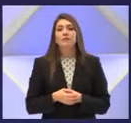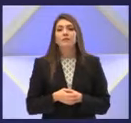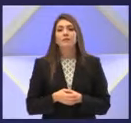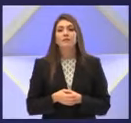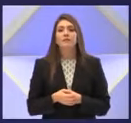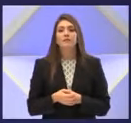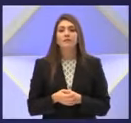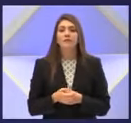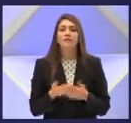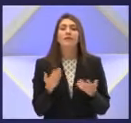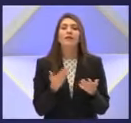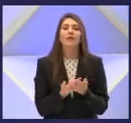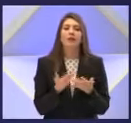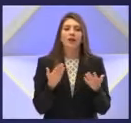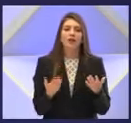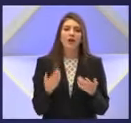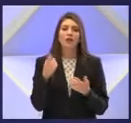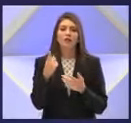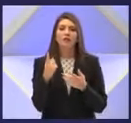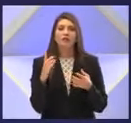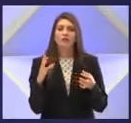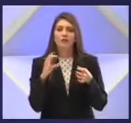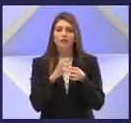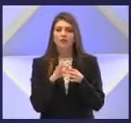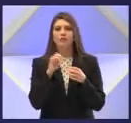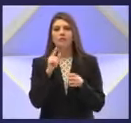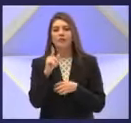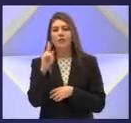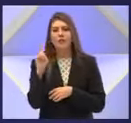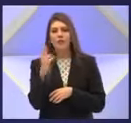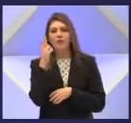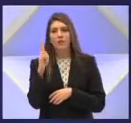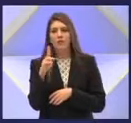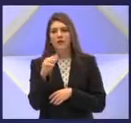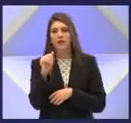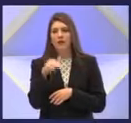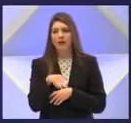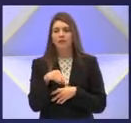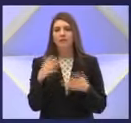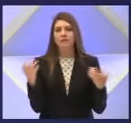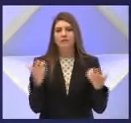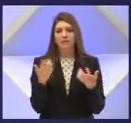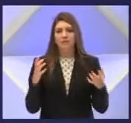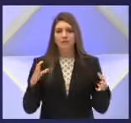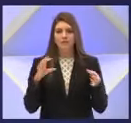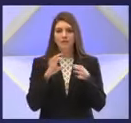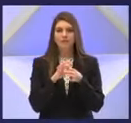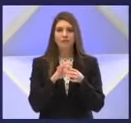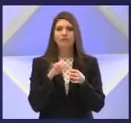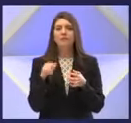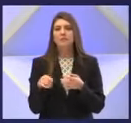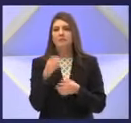socio clave que es la unam en este magnífico sede